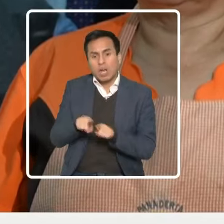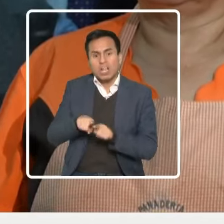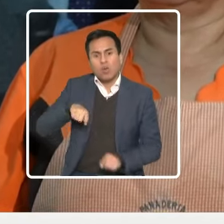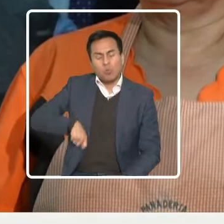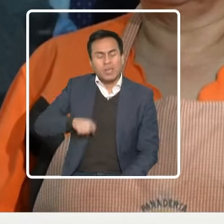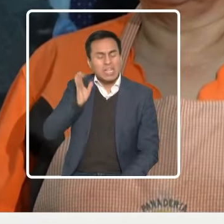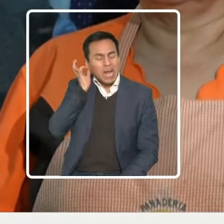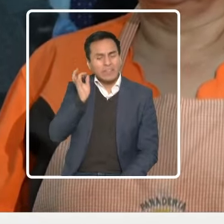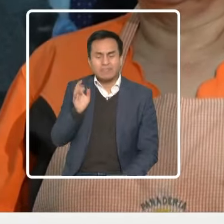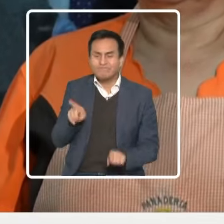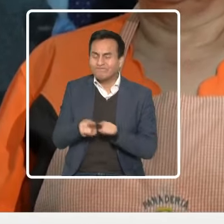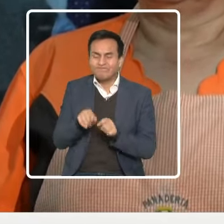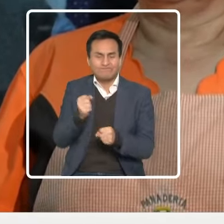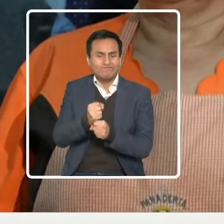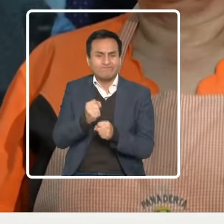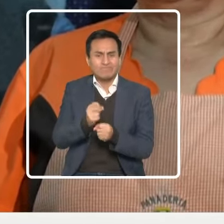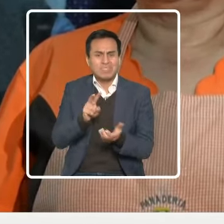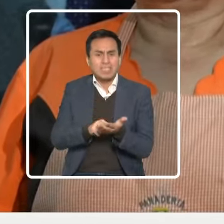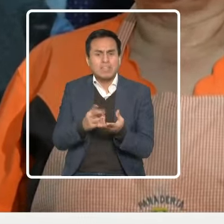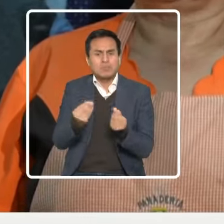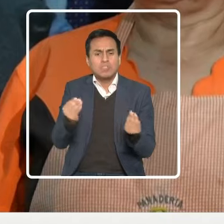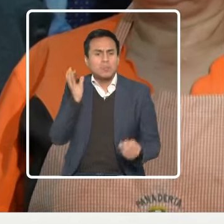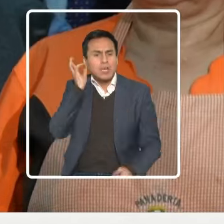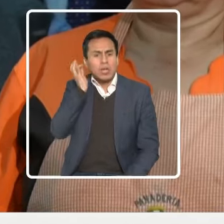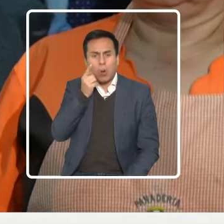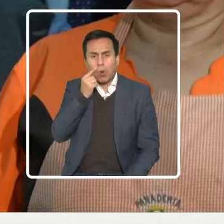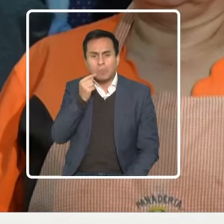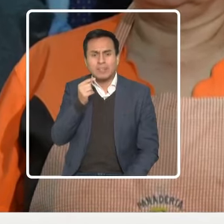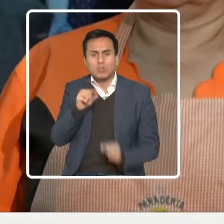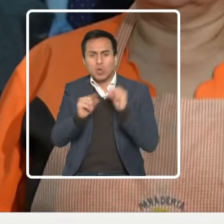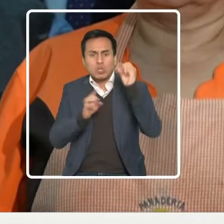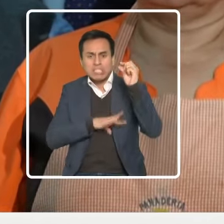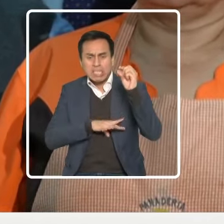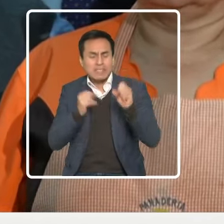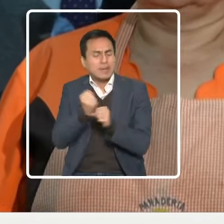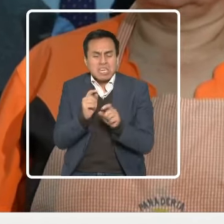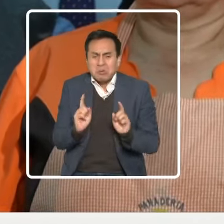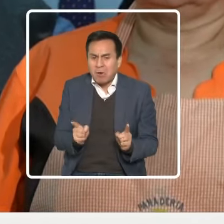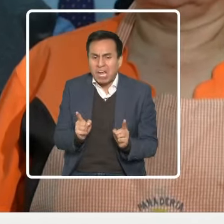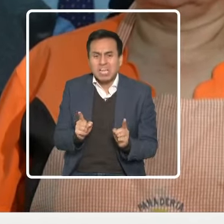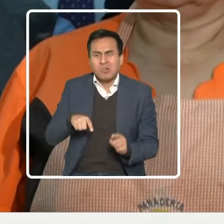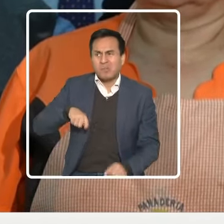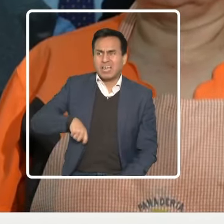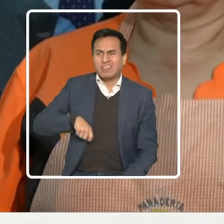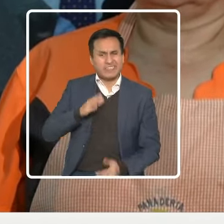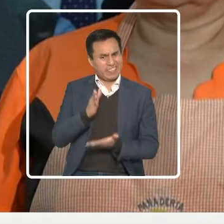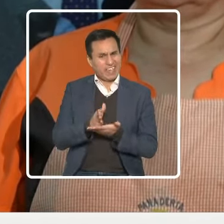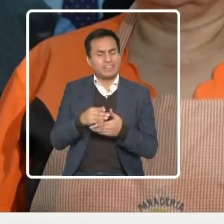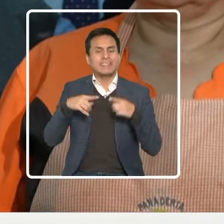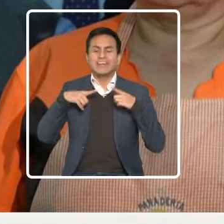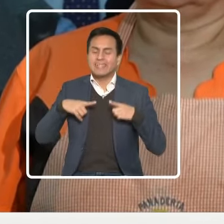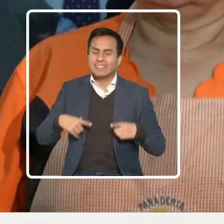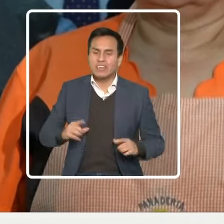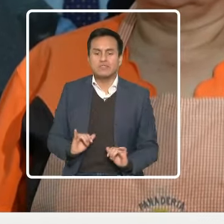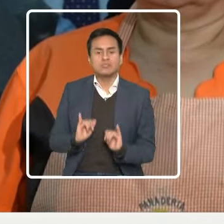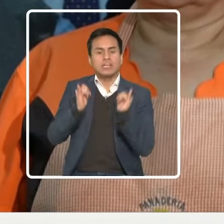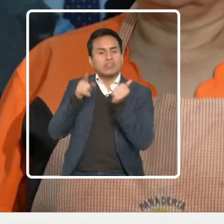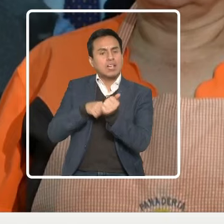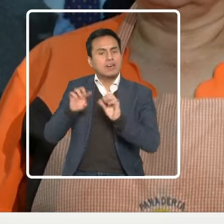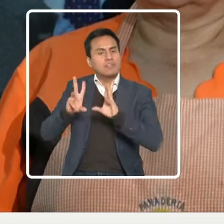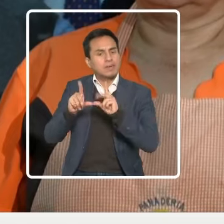es la realidad de muchas mujeres y también hombres a lo largo de Chile que tienen que trabajar pese a estar jubilados. Cuando debieran estar descansando, disfrutando